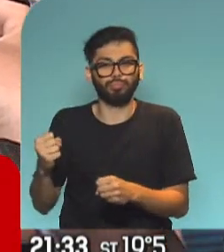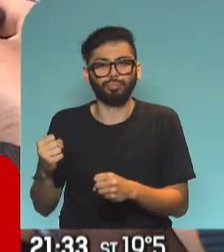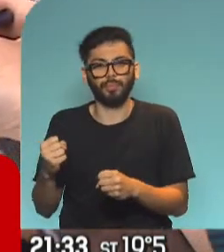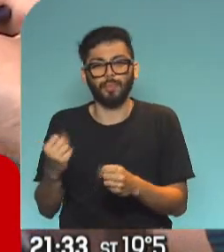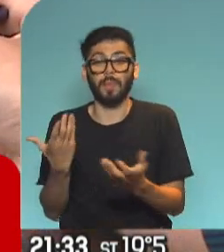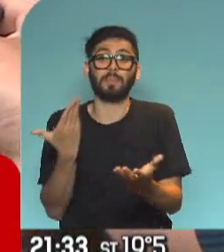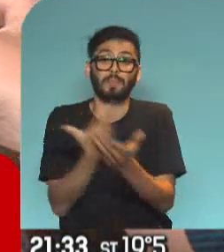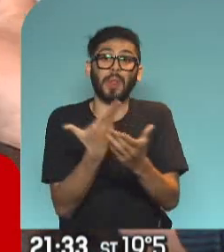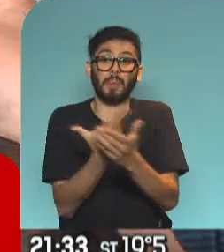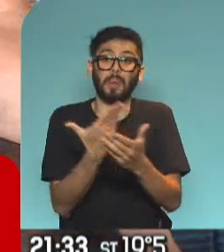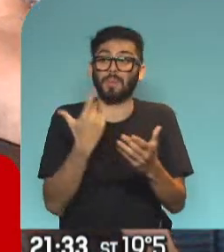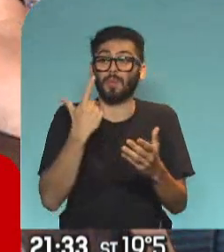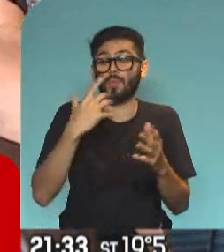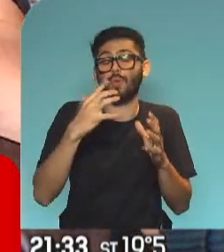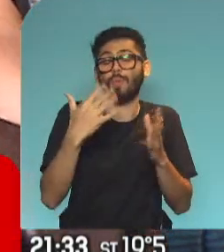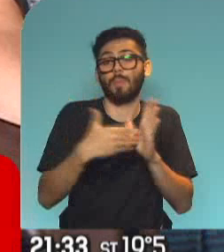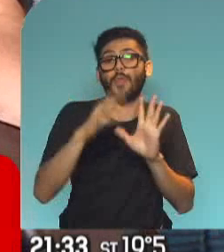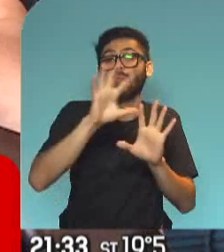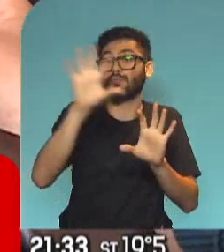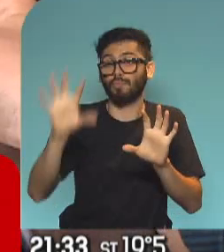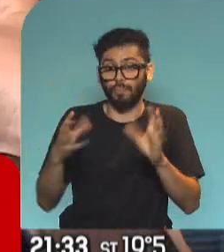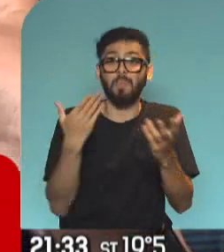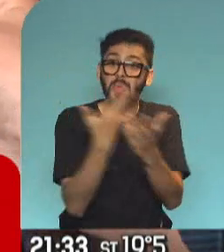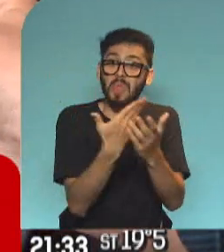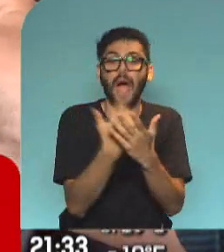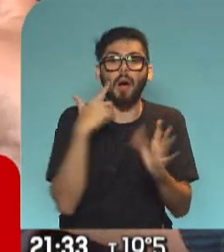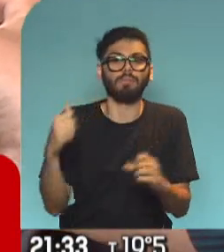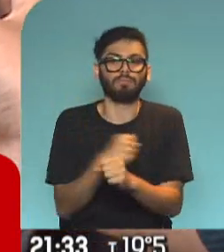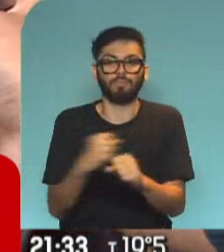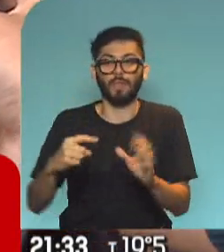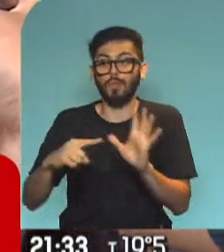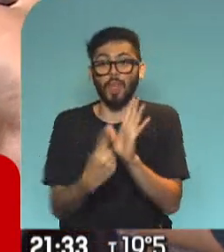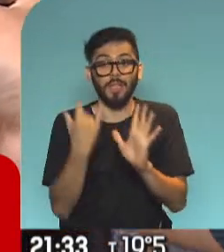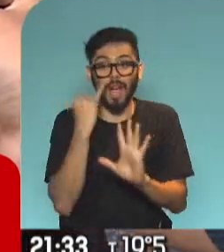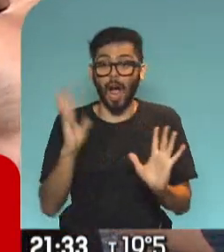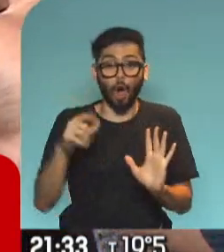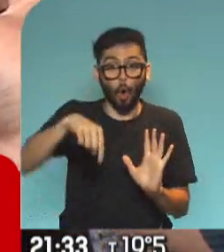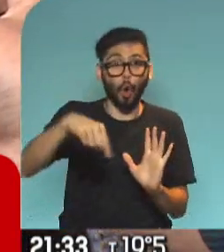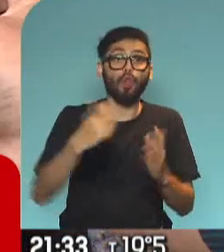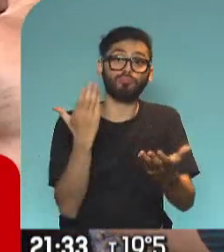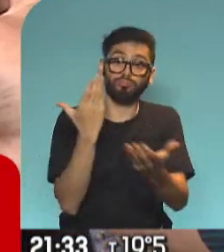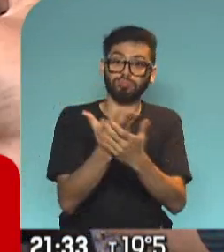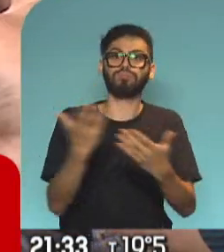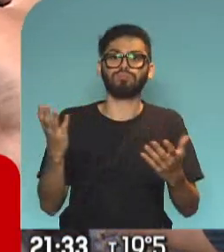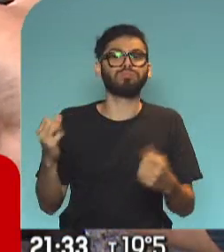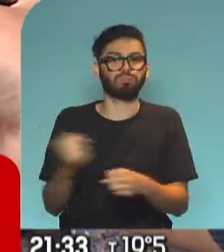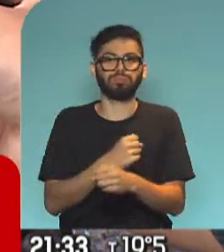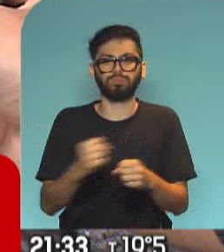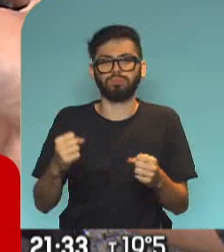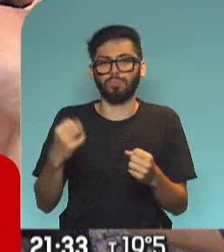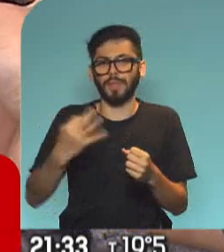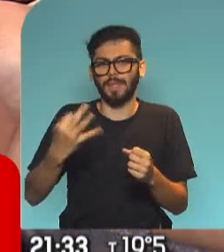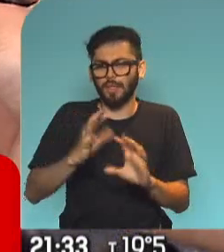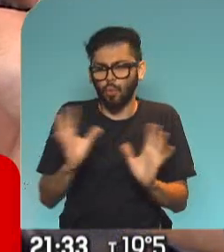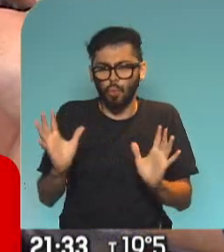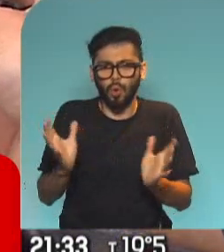los pedidos de cada jurisdicción a medida que vayan ingresando. De hecho, la Ciudad de Buenos Aires ya lo hizo hoy y va a ser seguramente, por